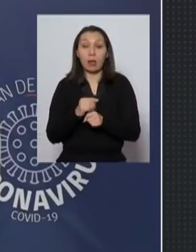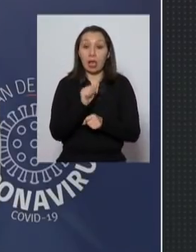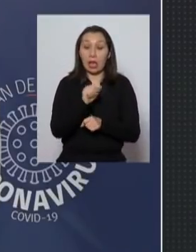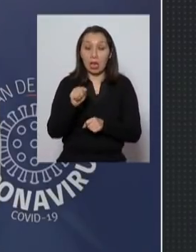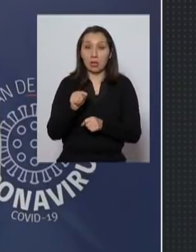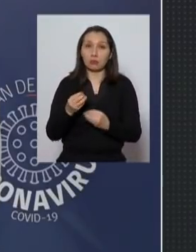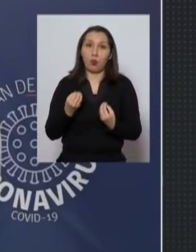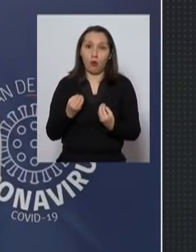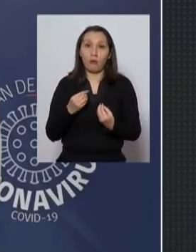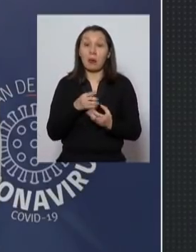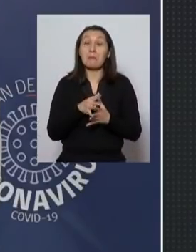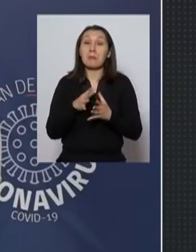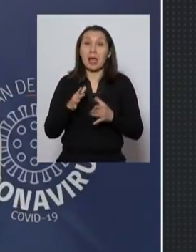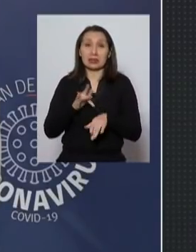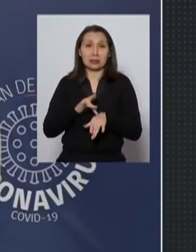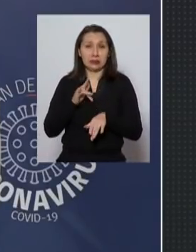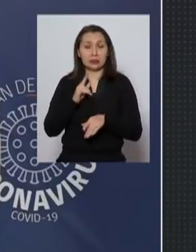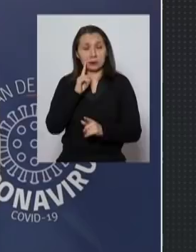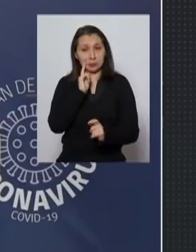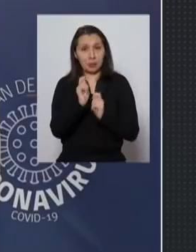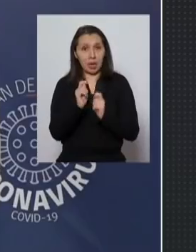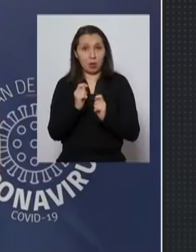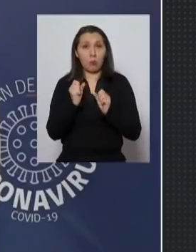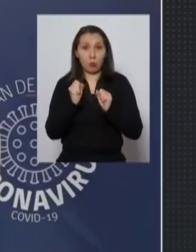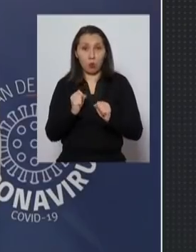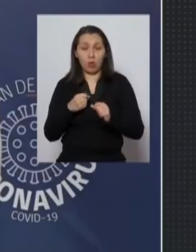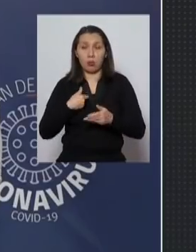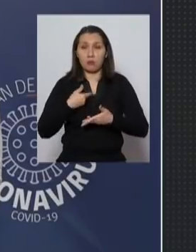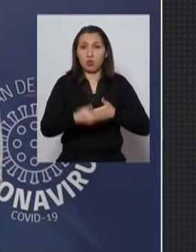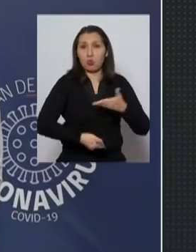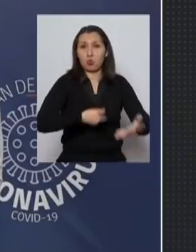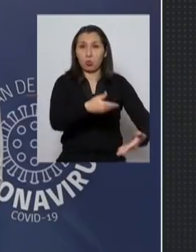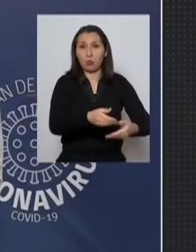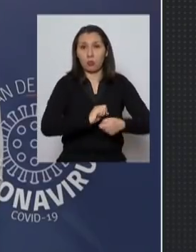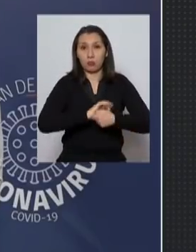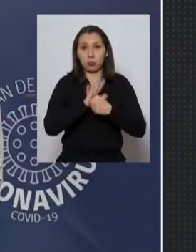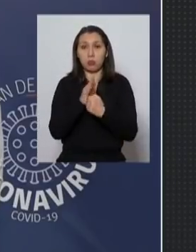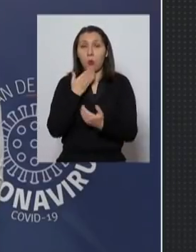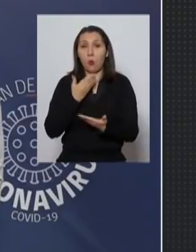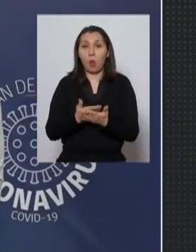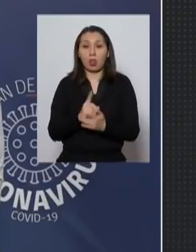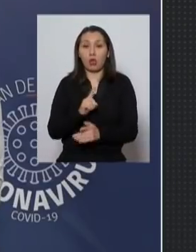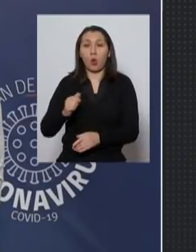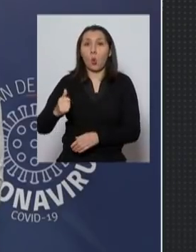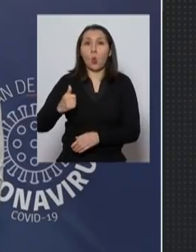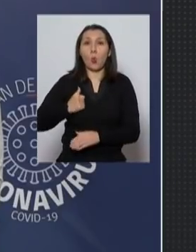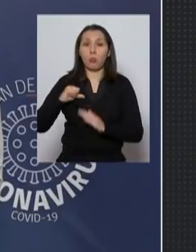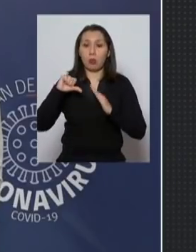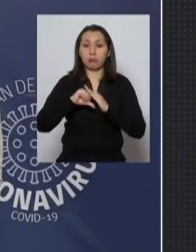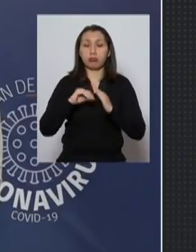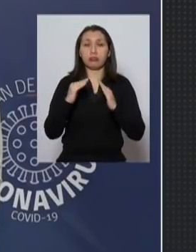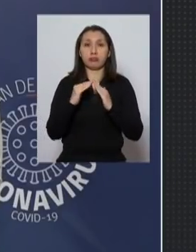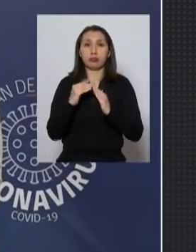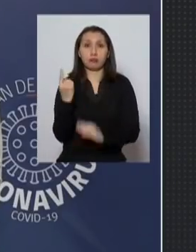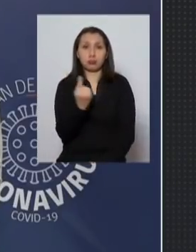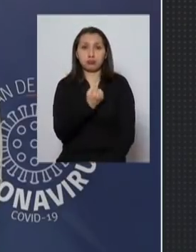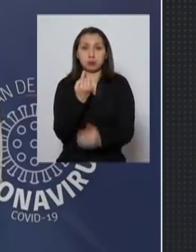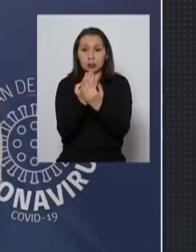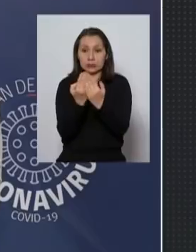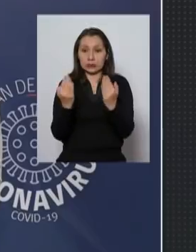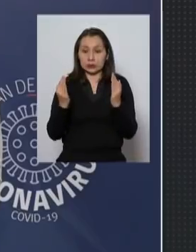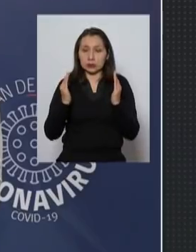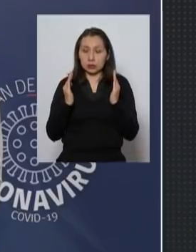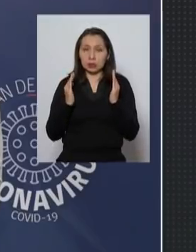ellos obviamente los que están más en riesgo de contagiarse cuando no se cumplen las medidas de aislamiento que